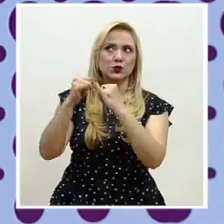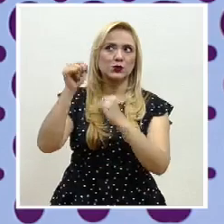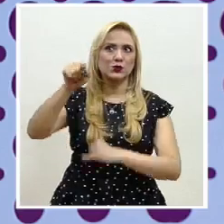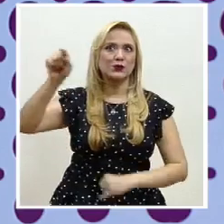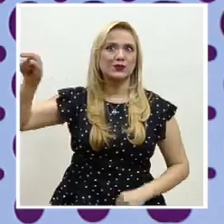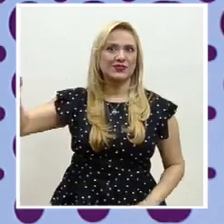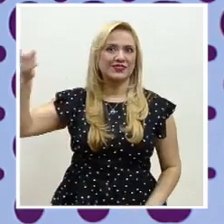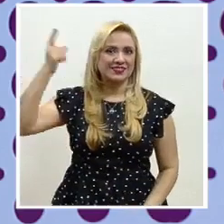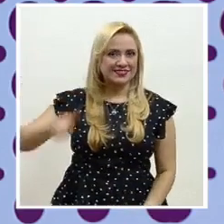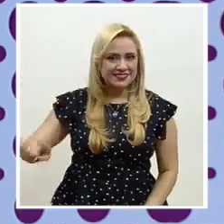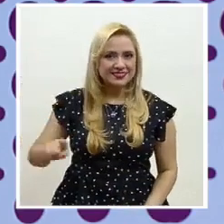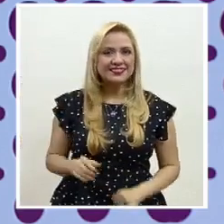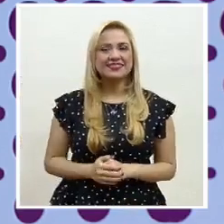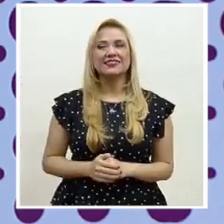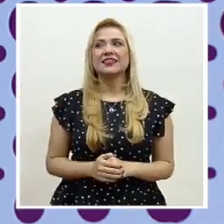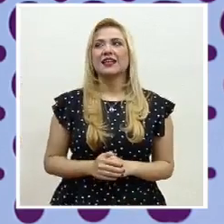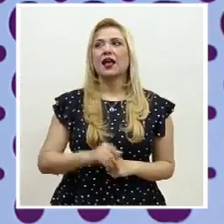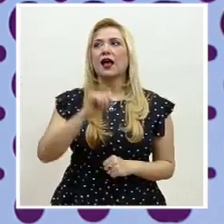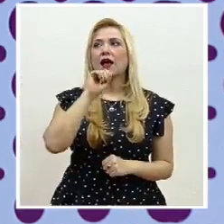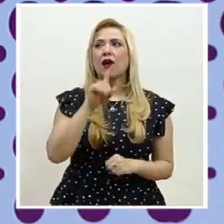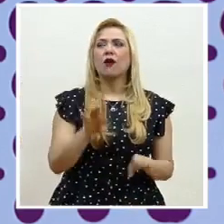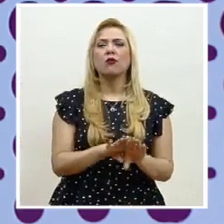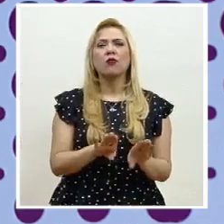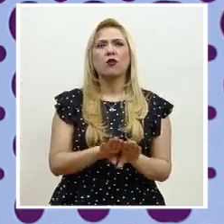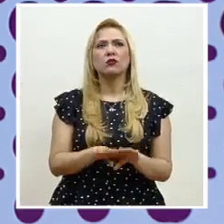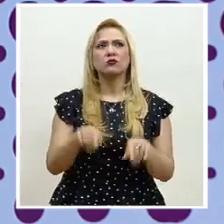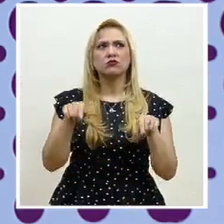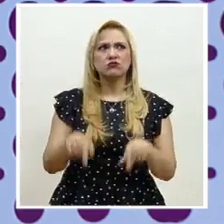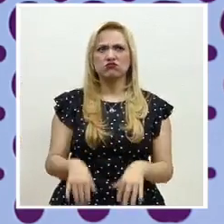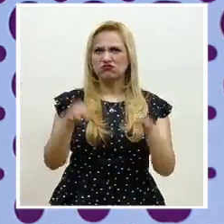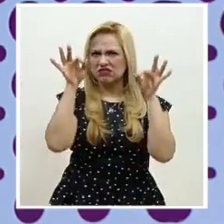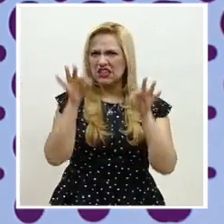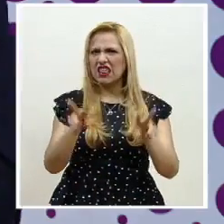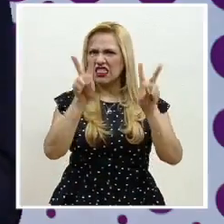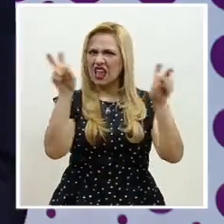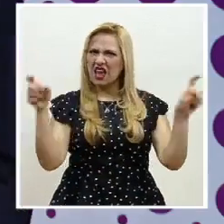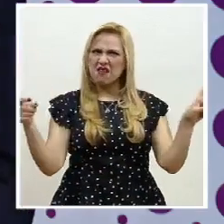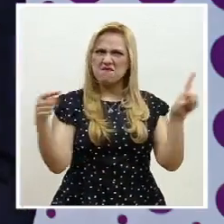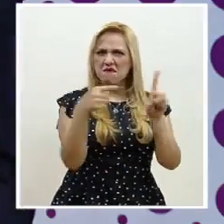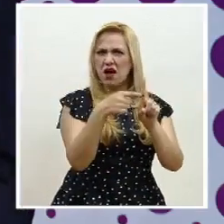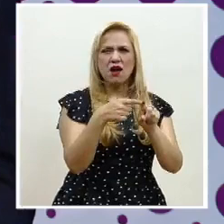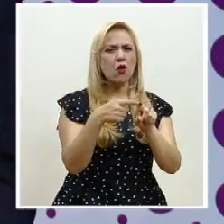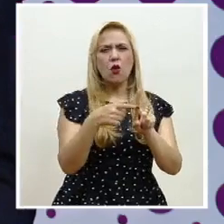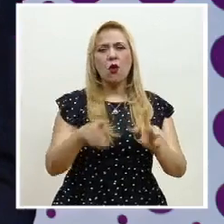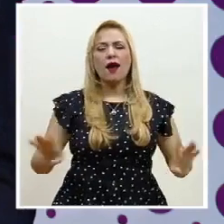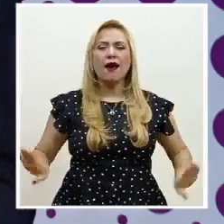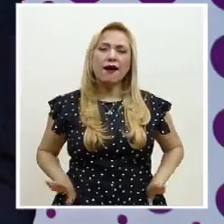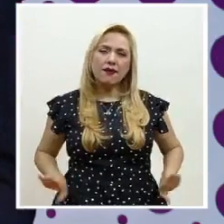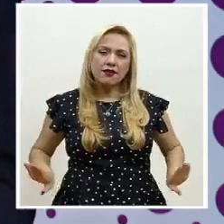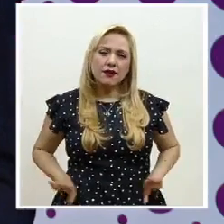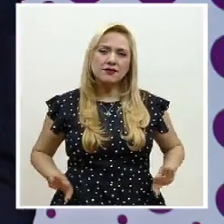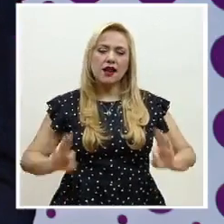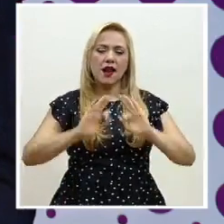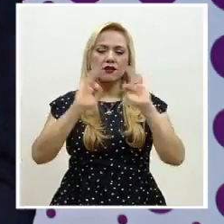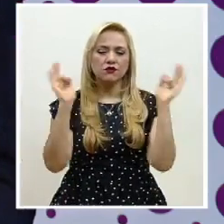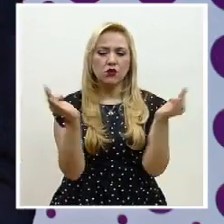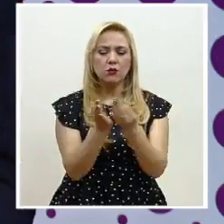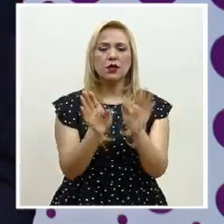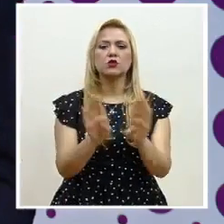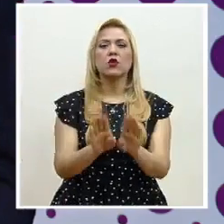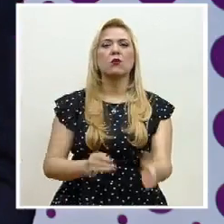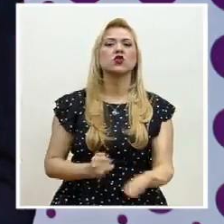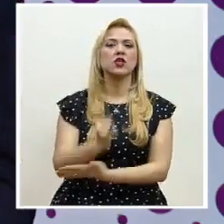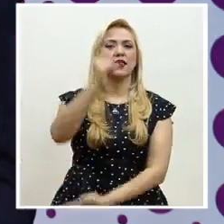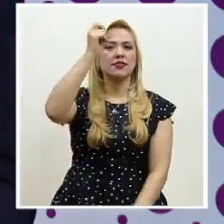cumplimiento, también como una, no línea jurisprudencial específica temática, Ujú. pero sí como una característica específica de las nuevas sentencias. Son sentencias